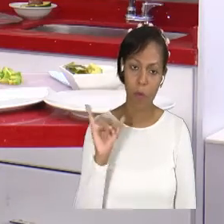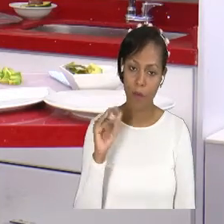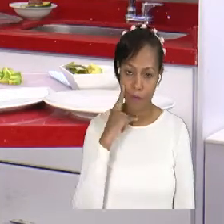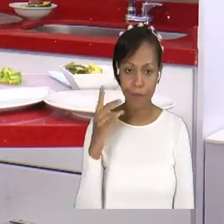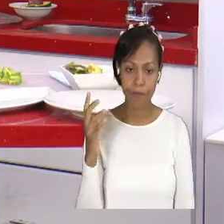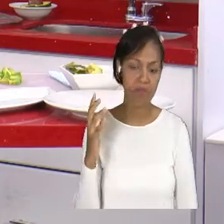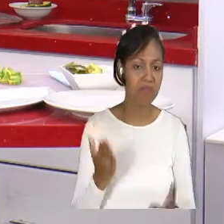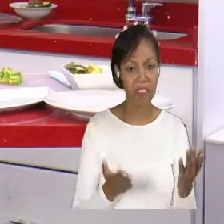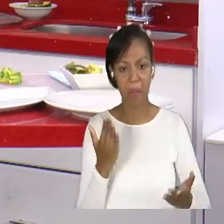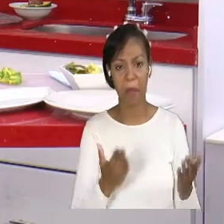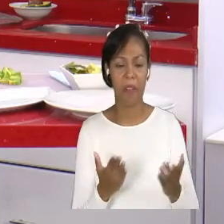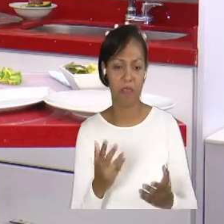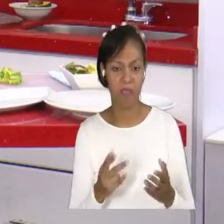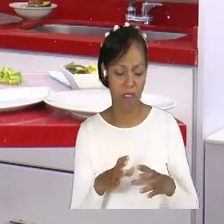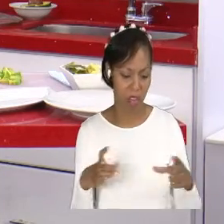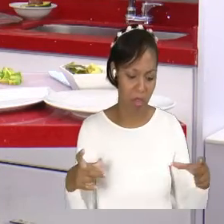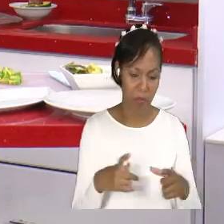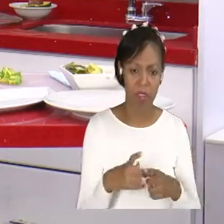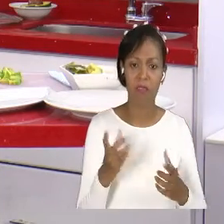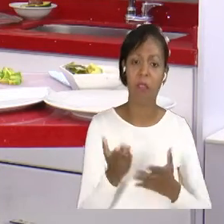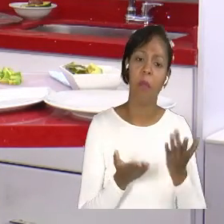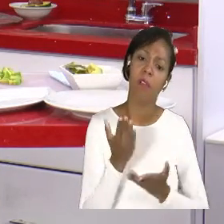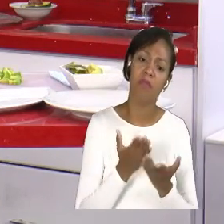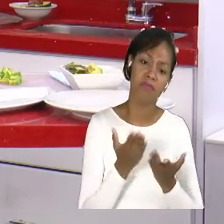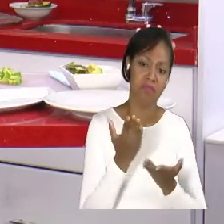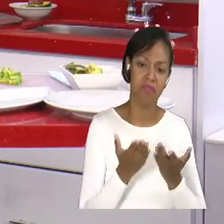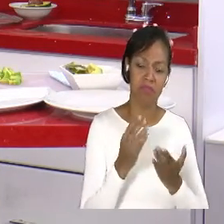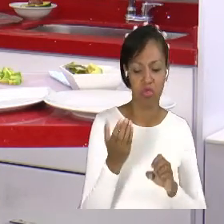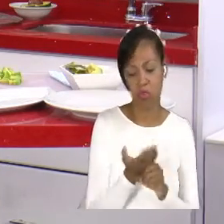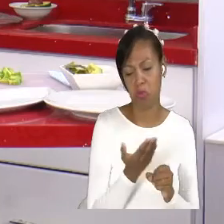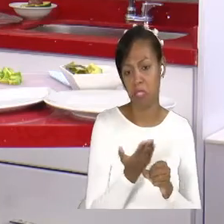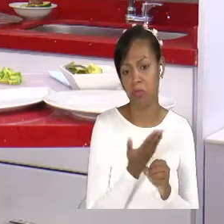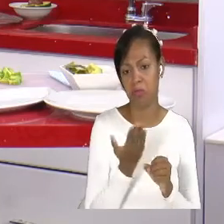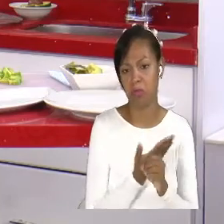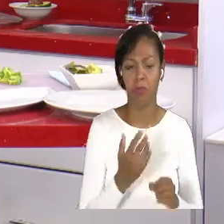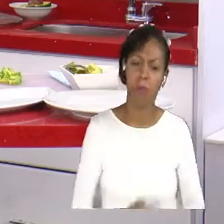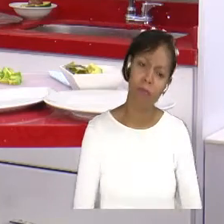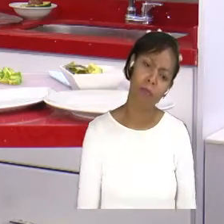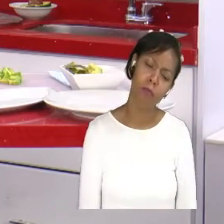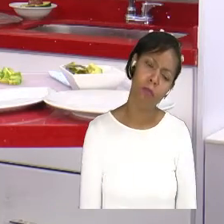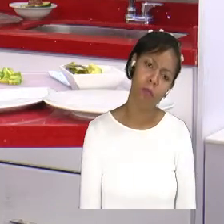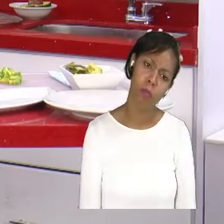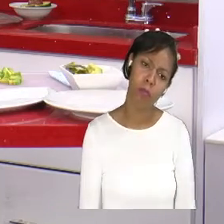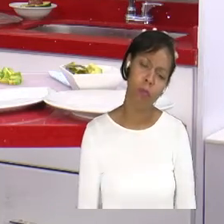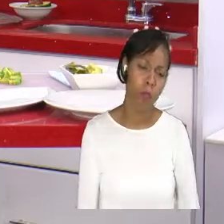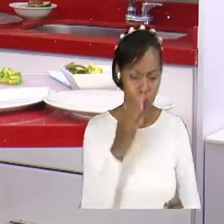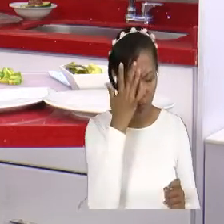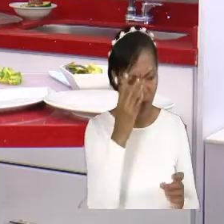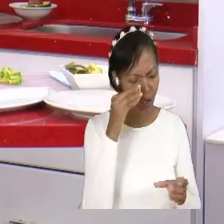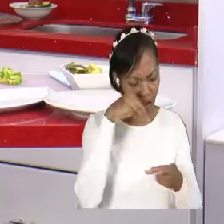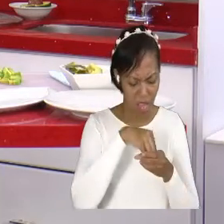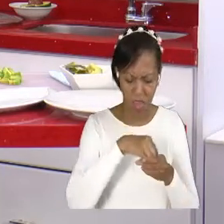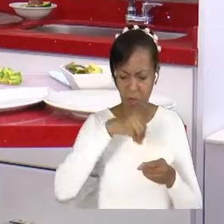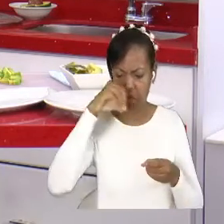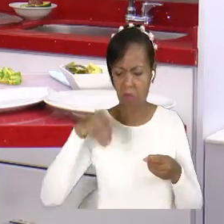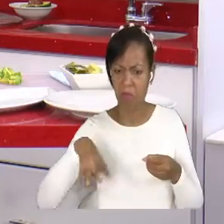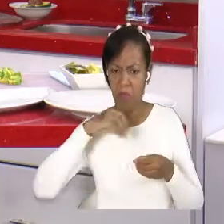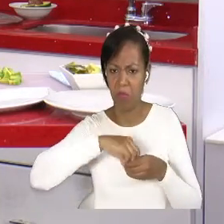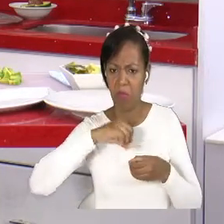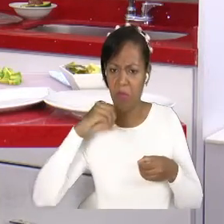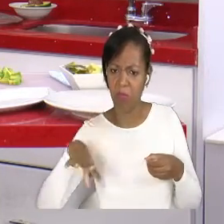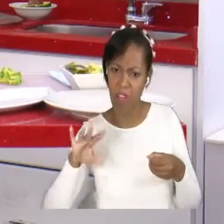varía según el tamaño. Igual hace lo mismo con el otro. Bueno, ¿por qué siempre le quitamos las semillas acá? ¿Luego es dañino o